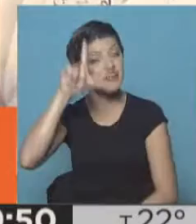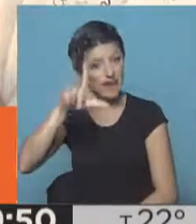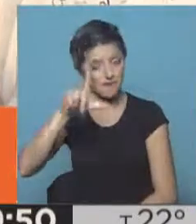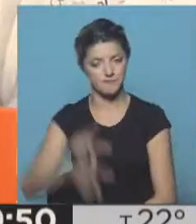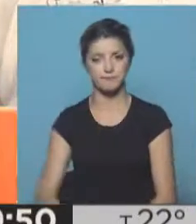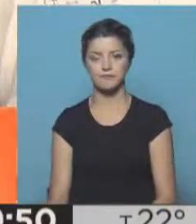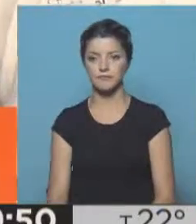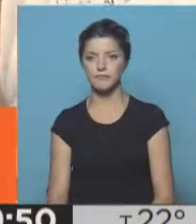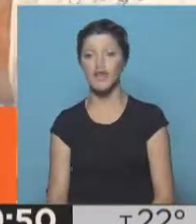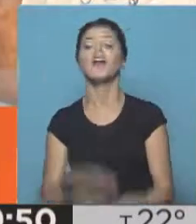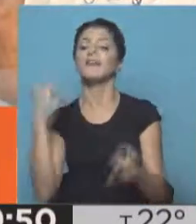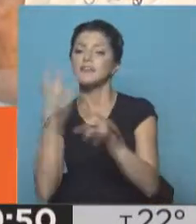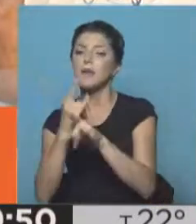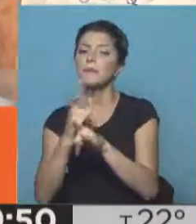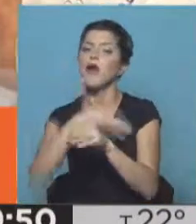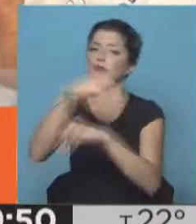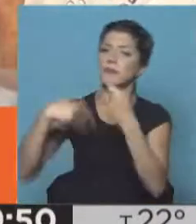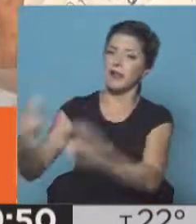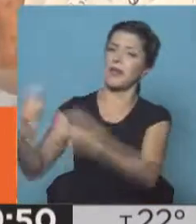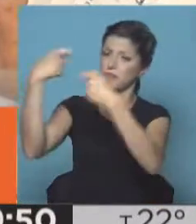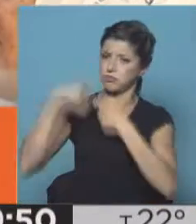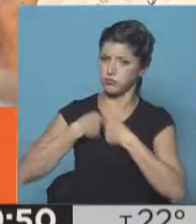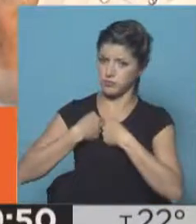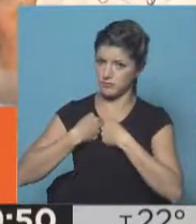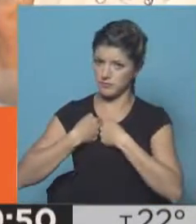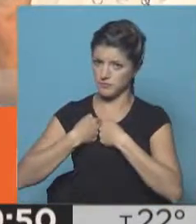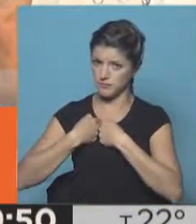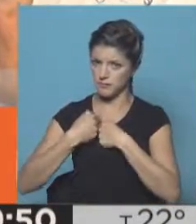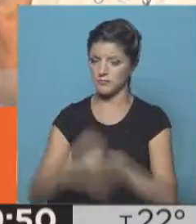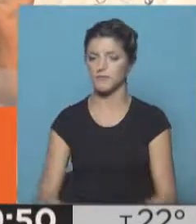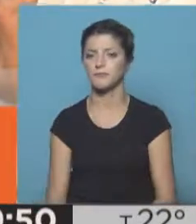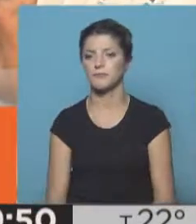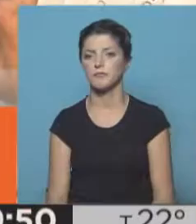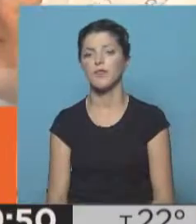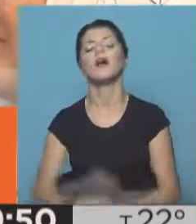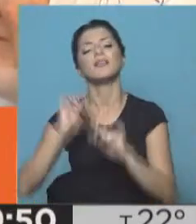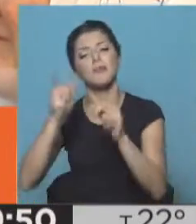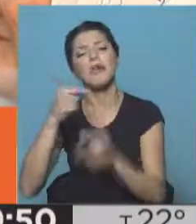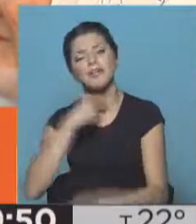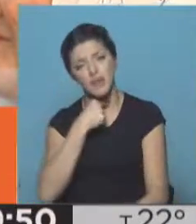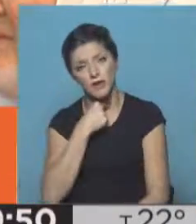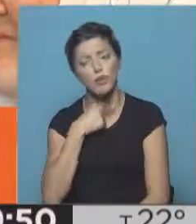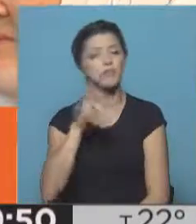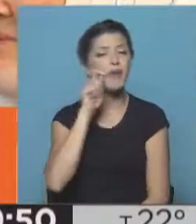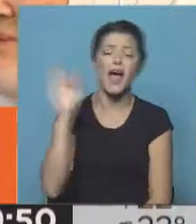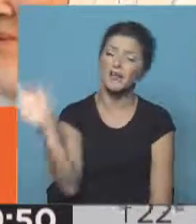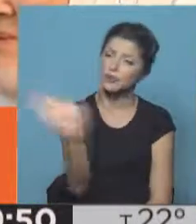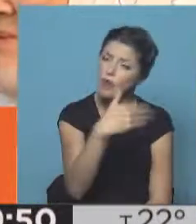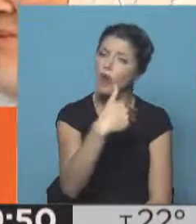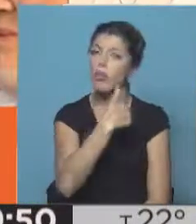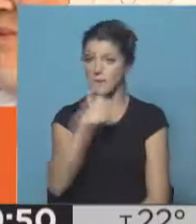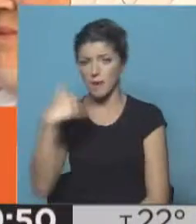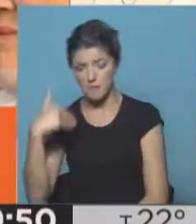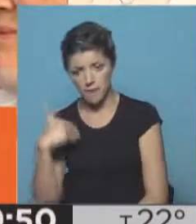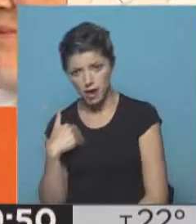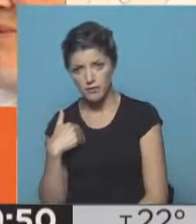todos mis familiares que se acercaron y bueno, también saludar a todas las madres y a los,